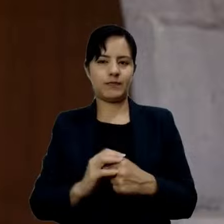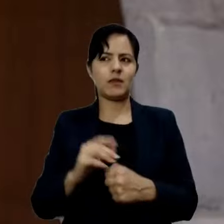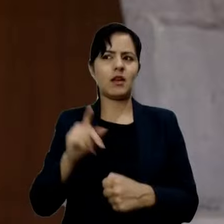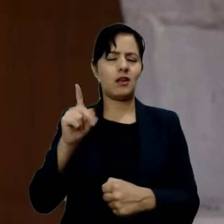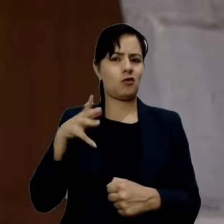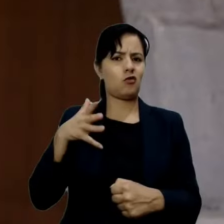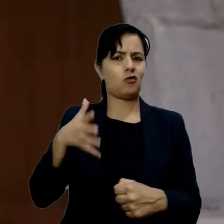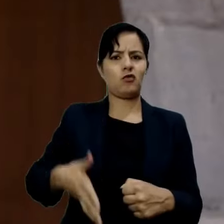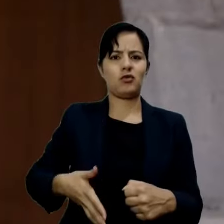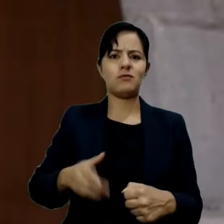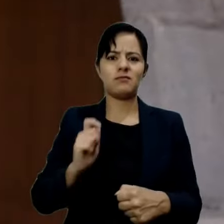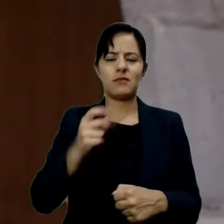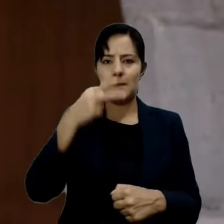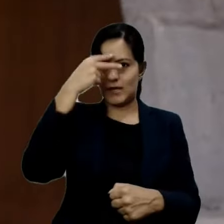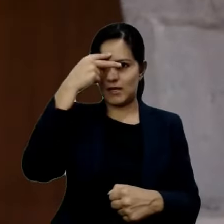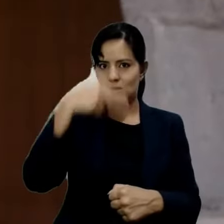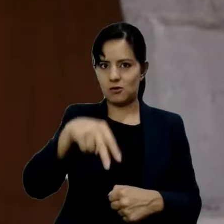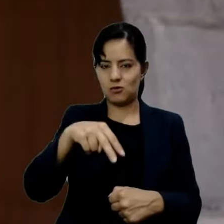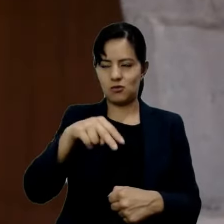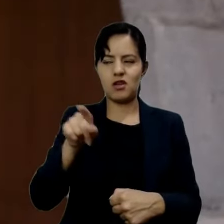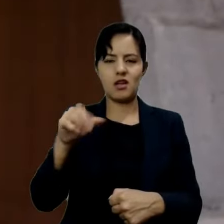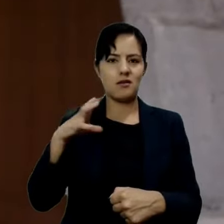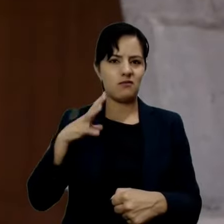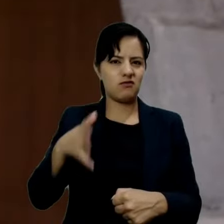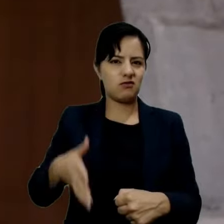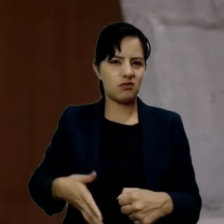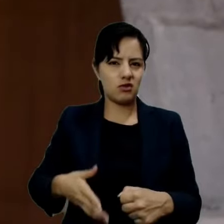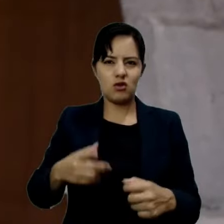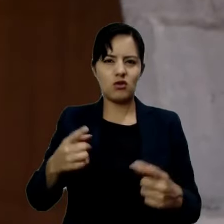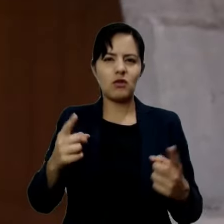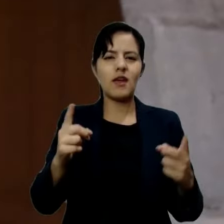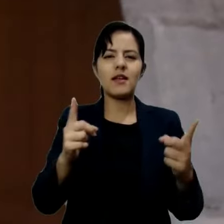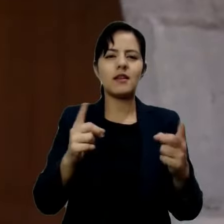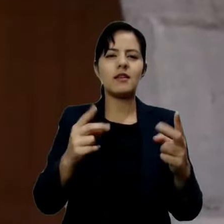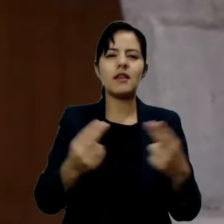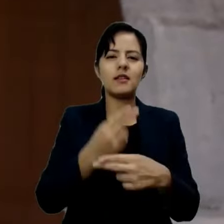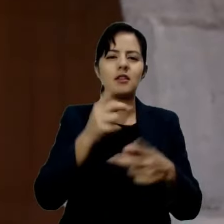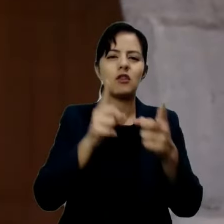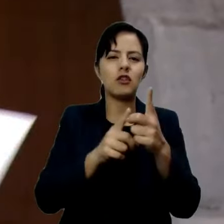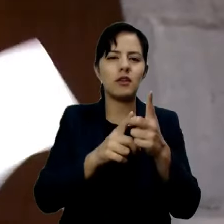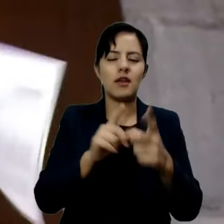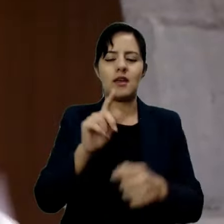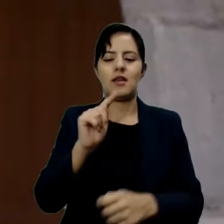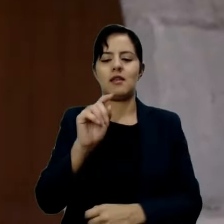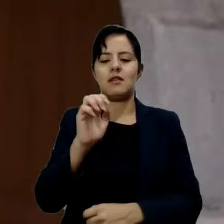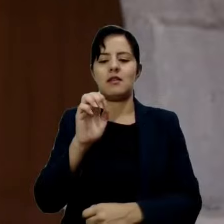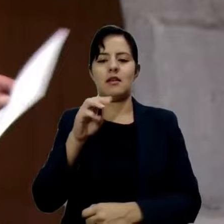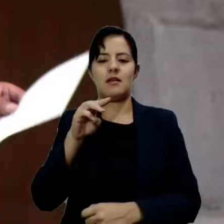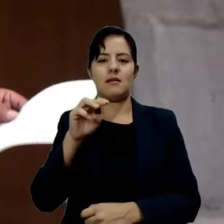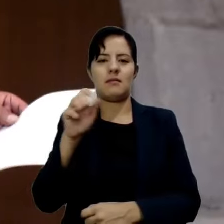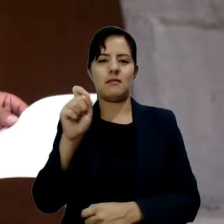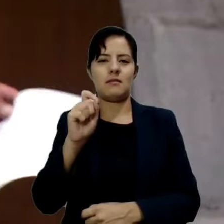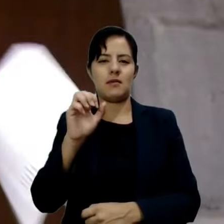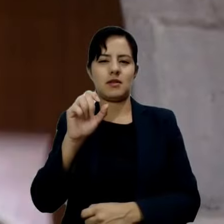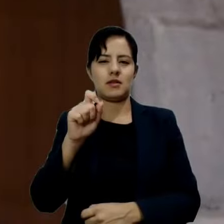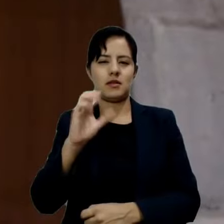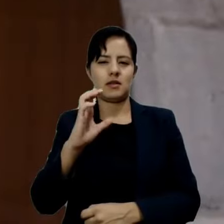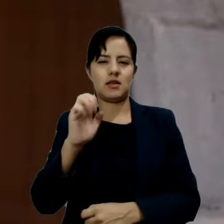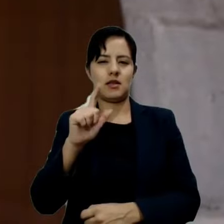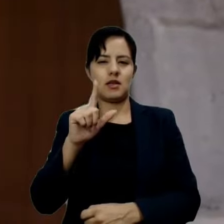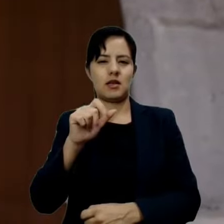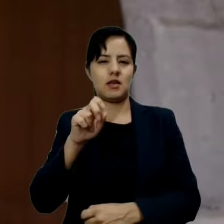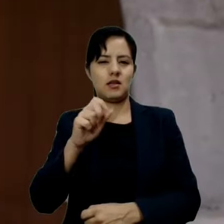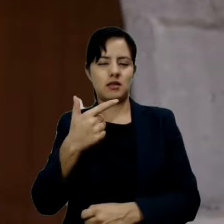Mexiquense orgullosamente temascal singen en ese sentido Me permito dar lectura al siguiente